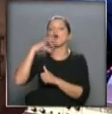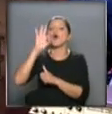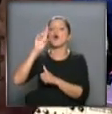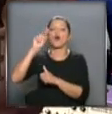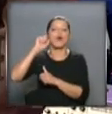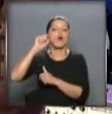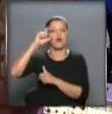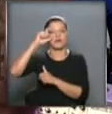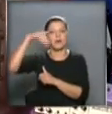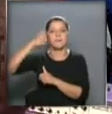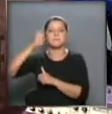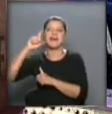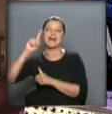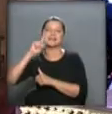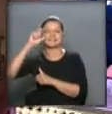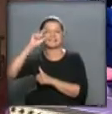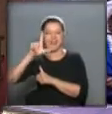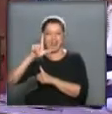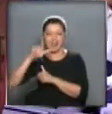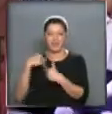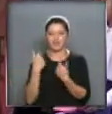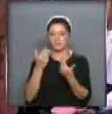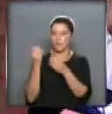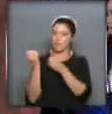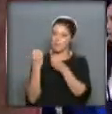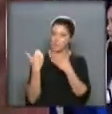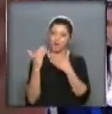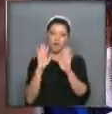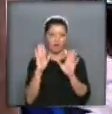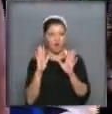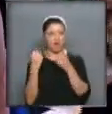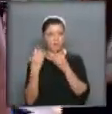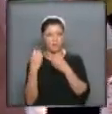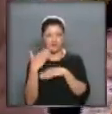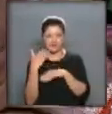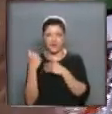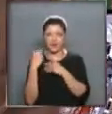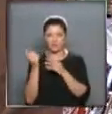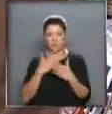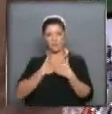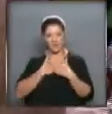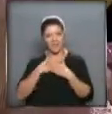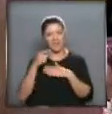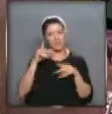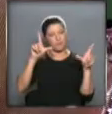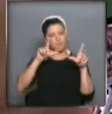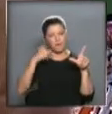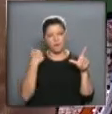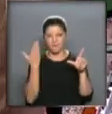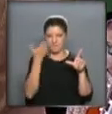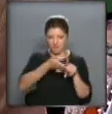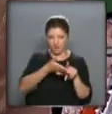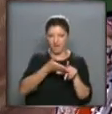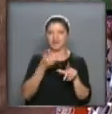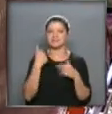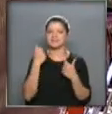Buenas tardes. Exactamente. Buenas tardes, un placer poder estar en tu programa y bueno, un placer poder recibirlos acá en el